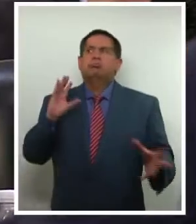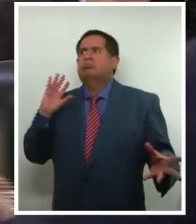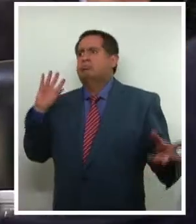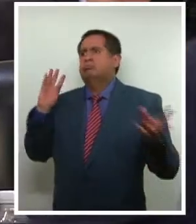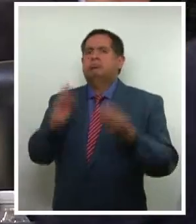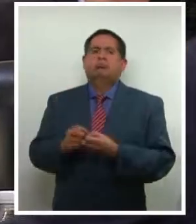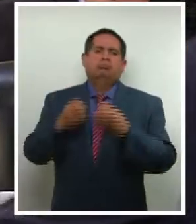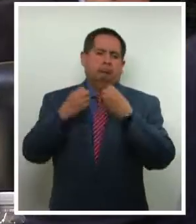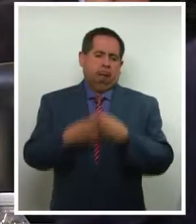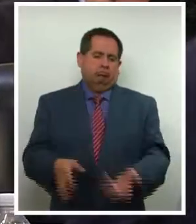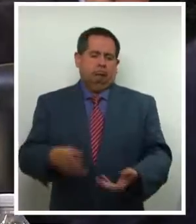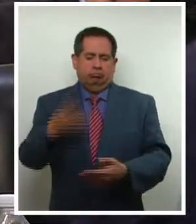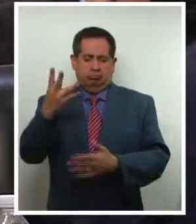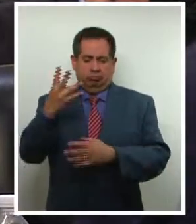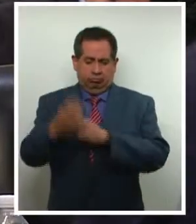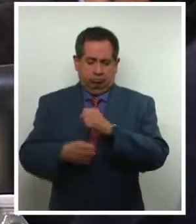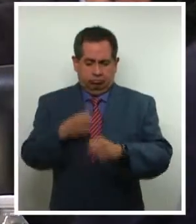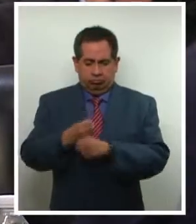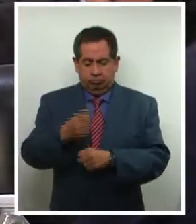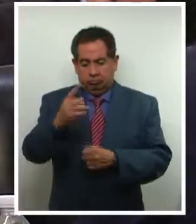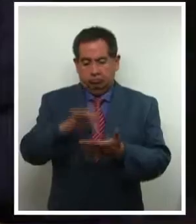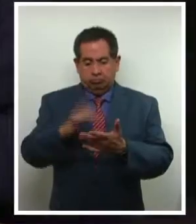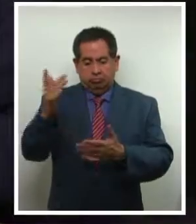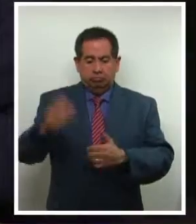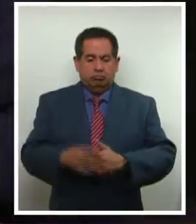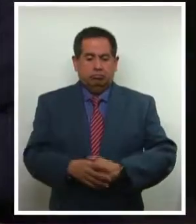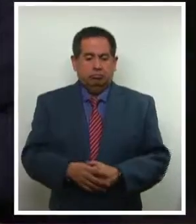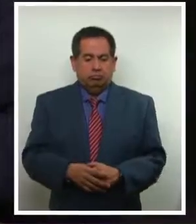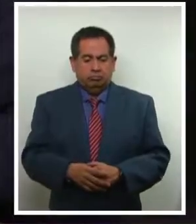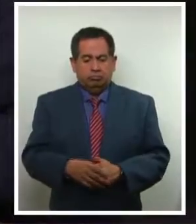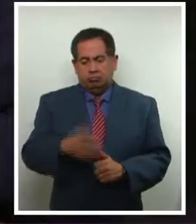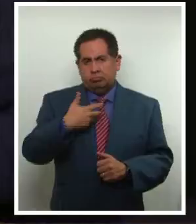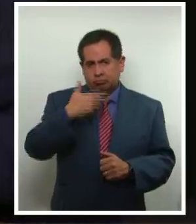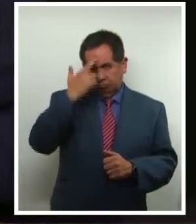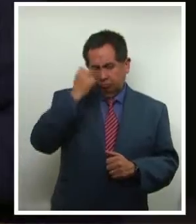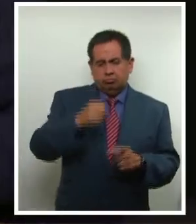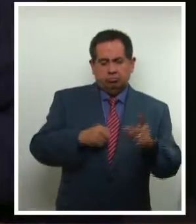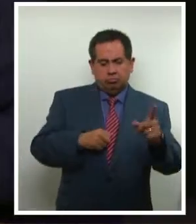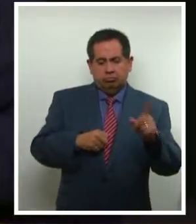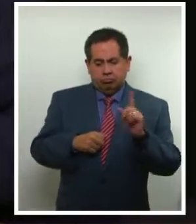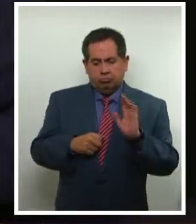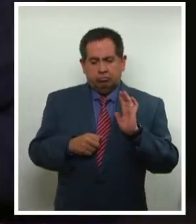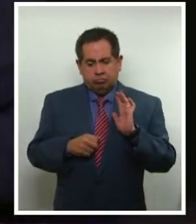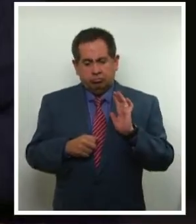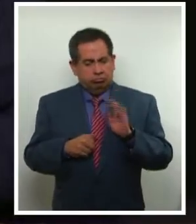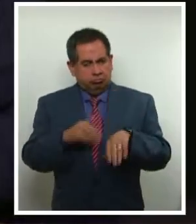realizado durante estos 4 años. Gracias, señor presidente. Comparto el espíritu de su intervención y a eso